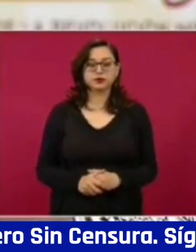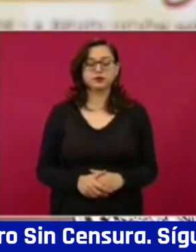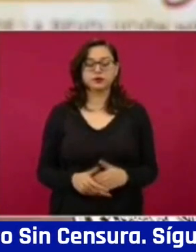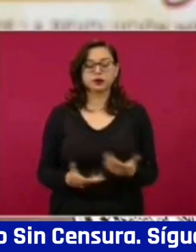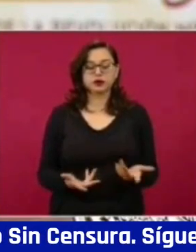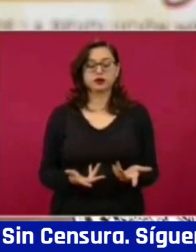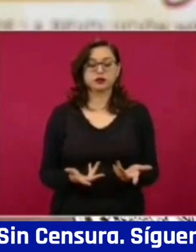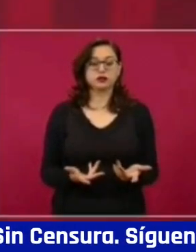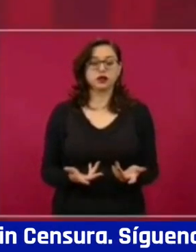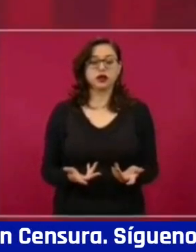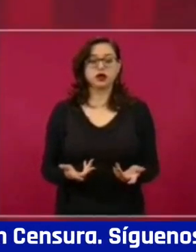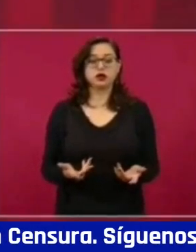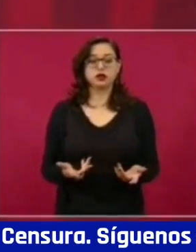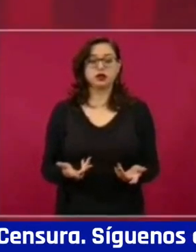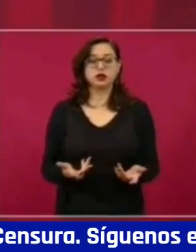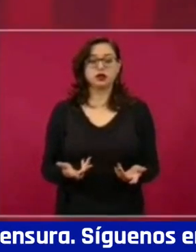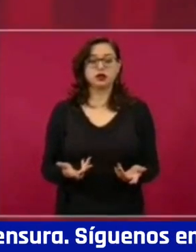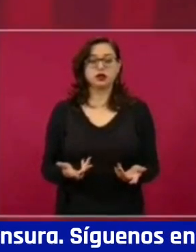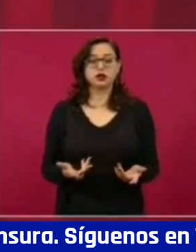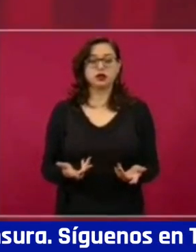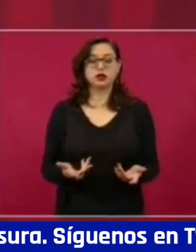garantizando siempre la estabilidad.